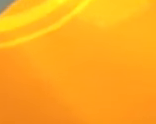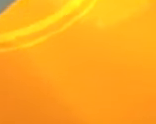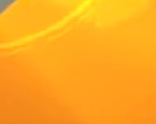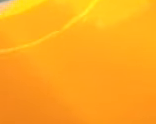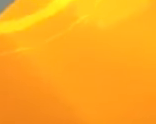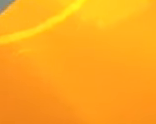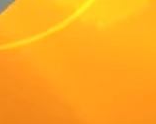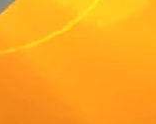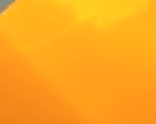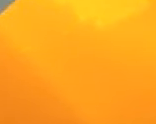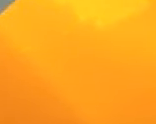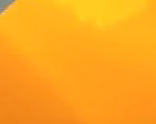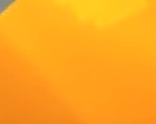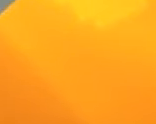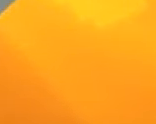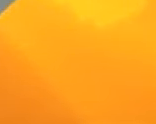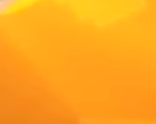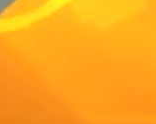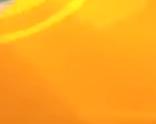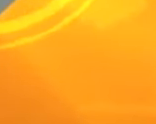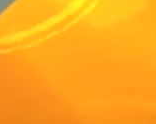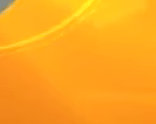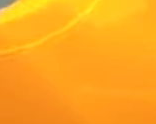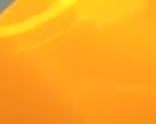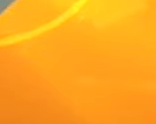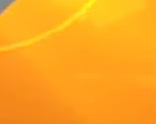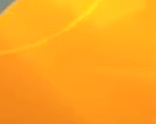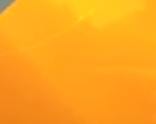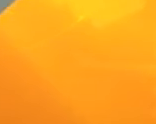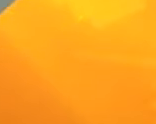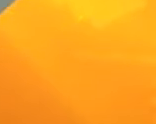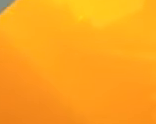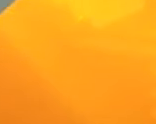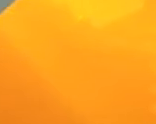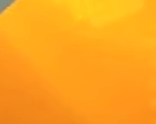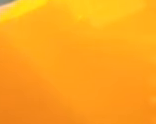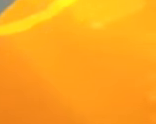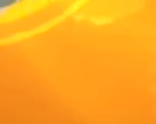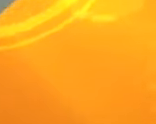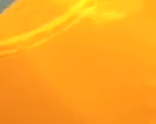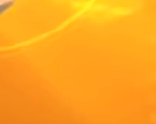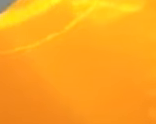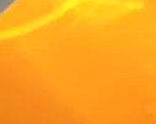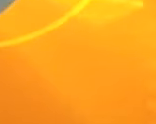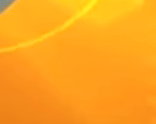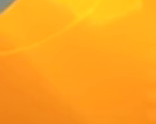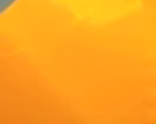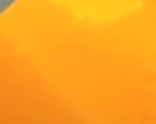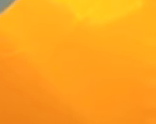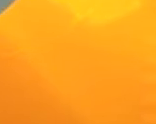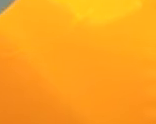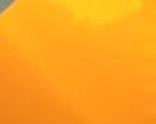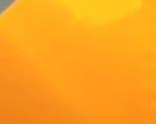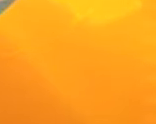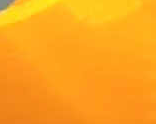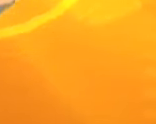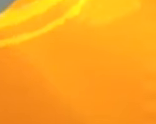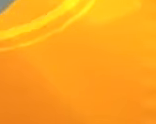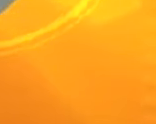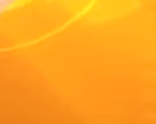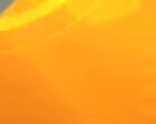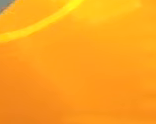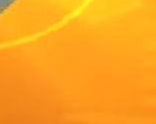el presidente del Estado de Palestina, Mahmoud Abbas, y donde estuvieron repasando la situación, lo que tú comentabas hace un rato,